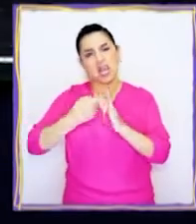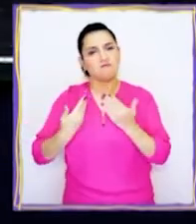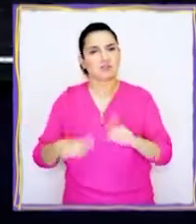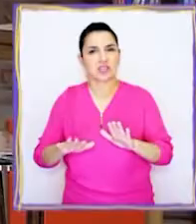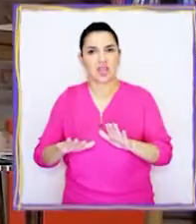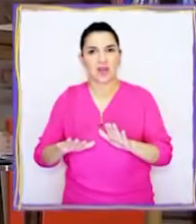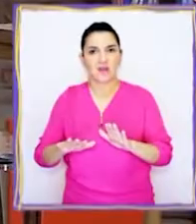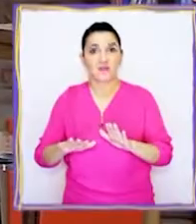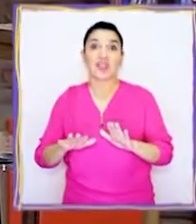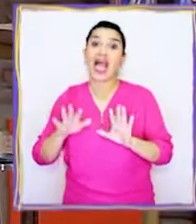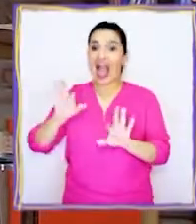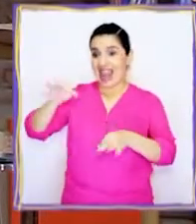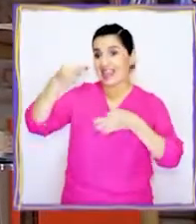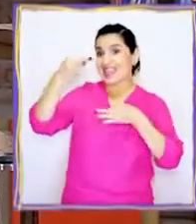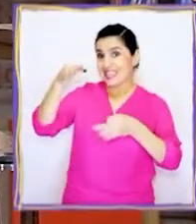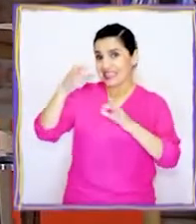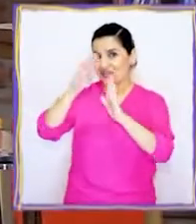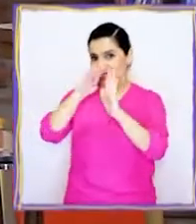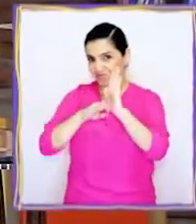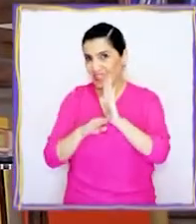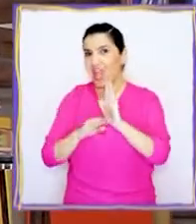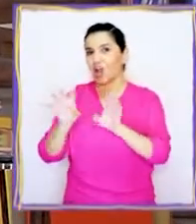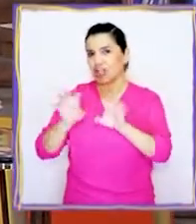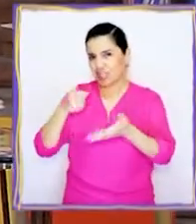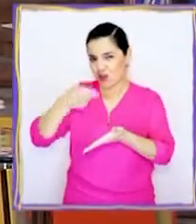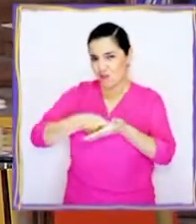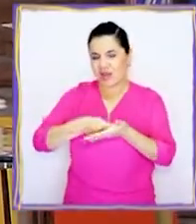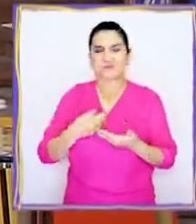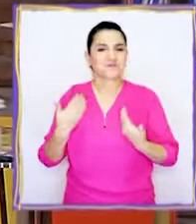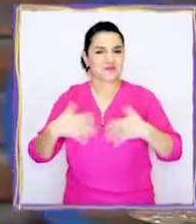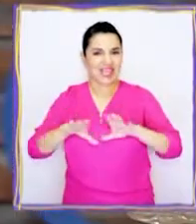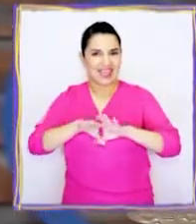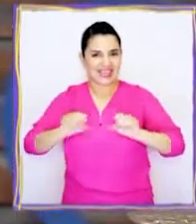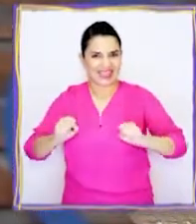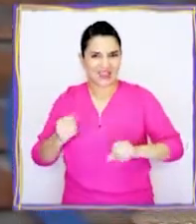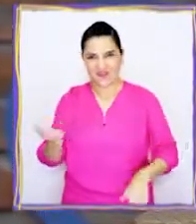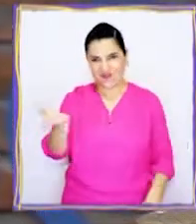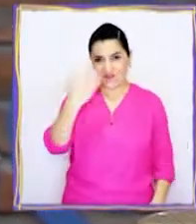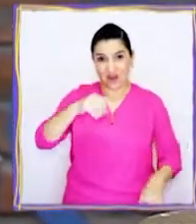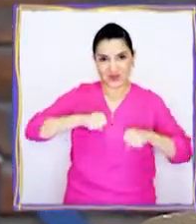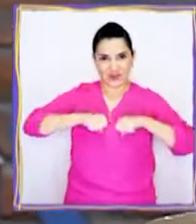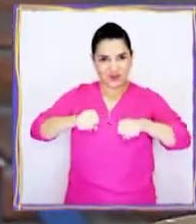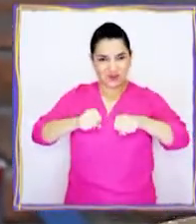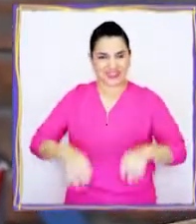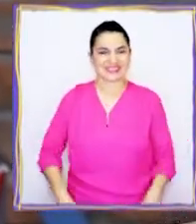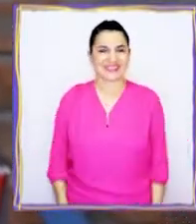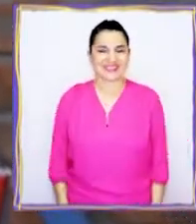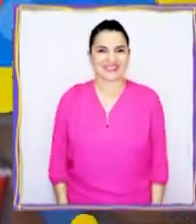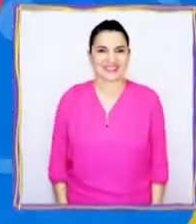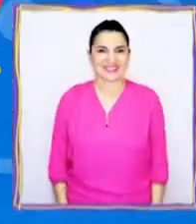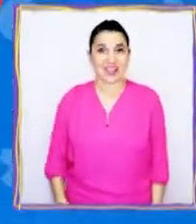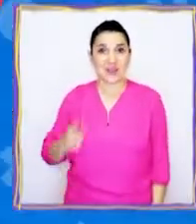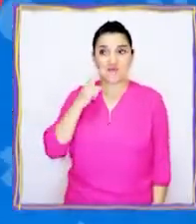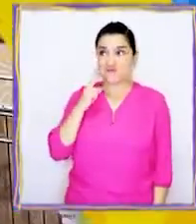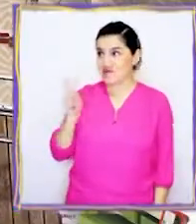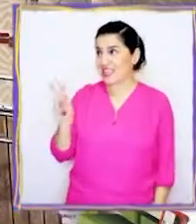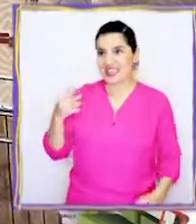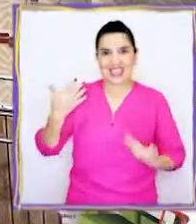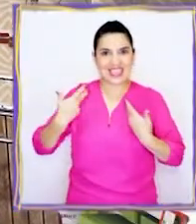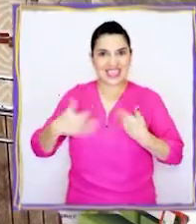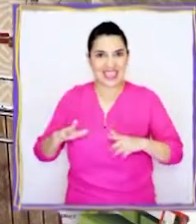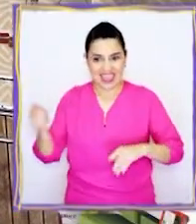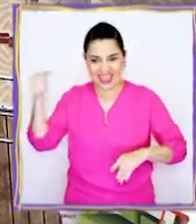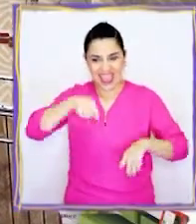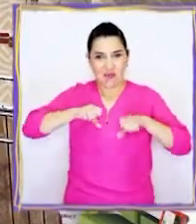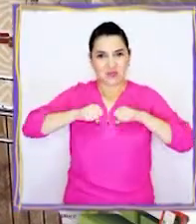de la casa y, claro, mi lista de compras. Ahora sí, estamos listos. Vámonos al súper.